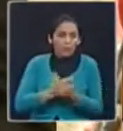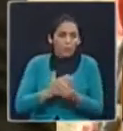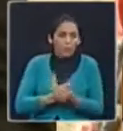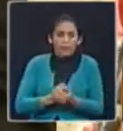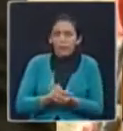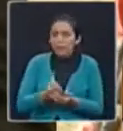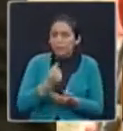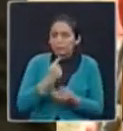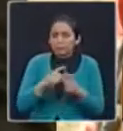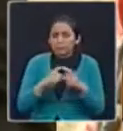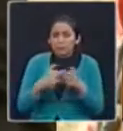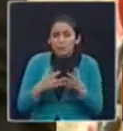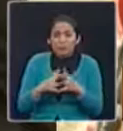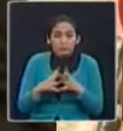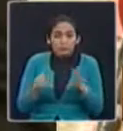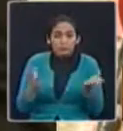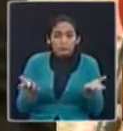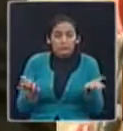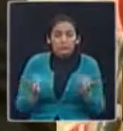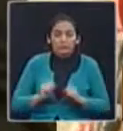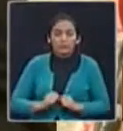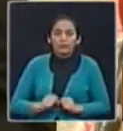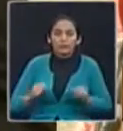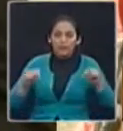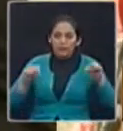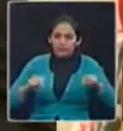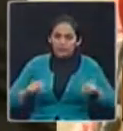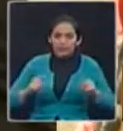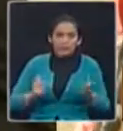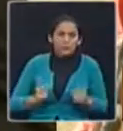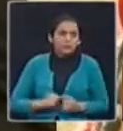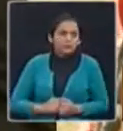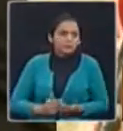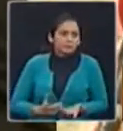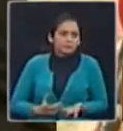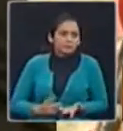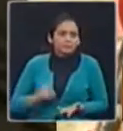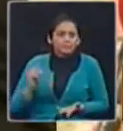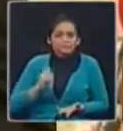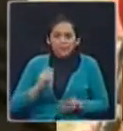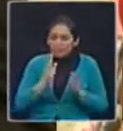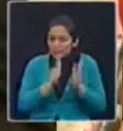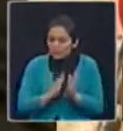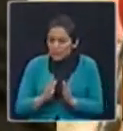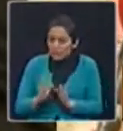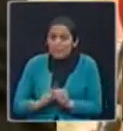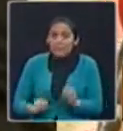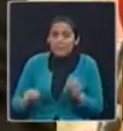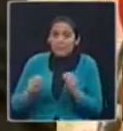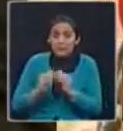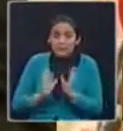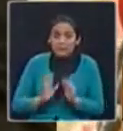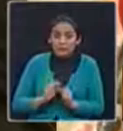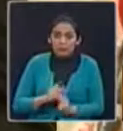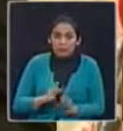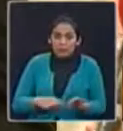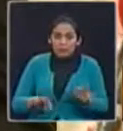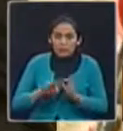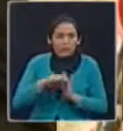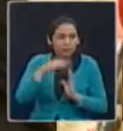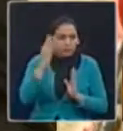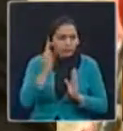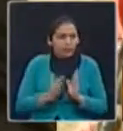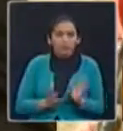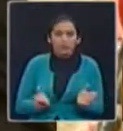medicamentos. Sin embargo, sabemos que todavía necesitamos buscar alternativas, inclusive éticas, de qué vamos a hacer con